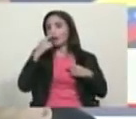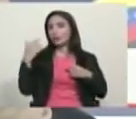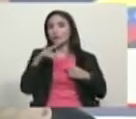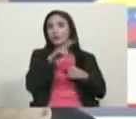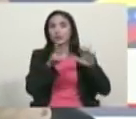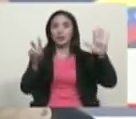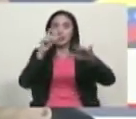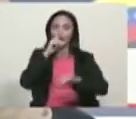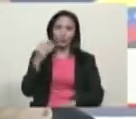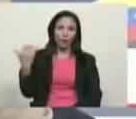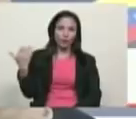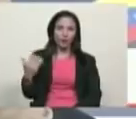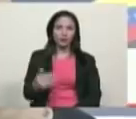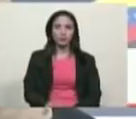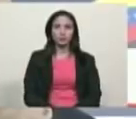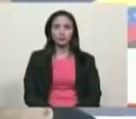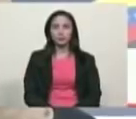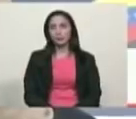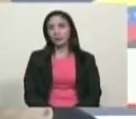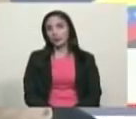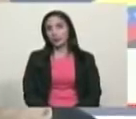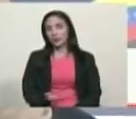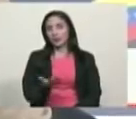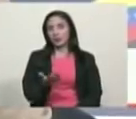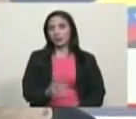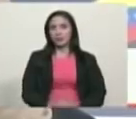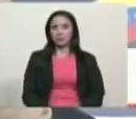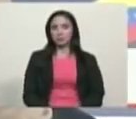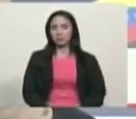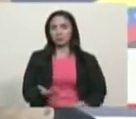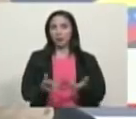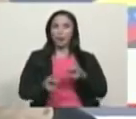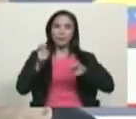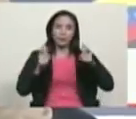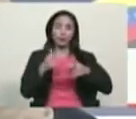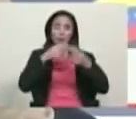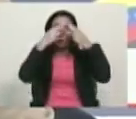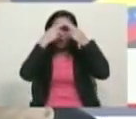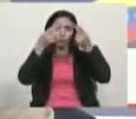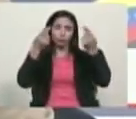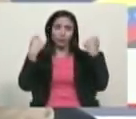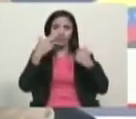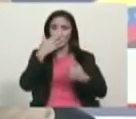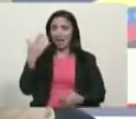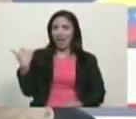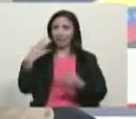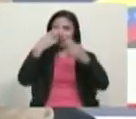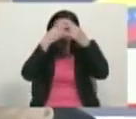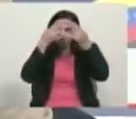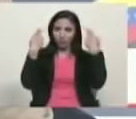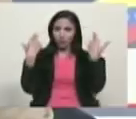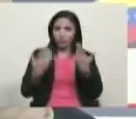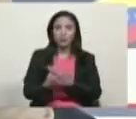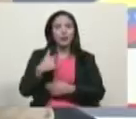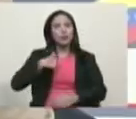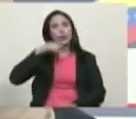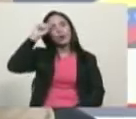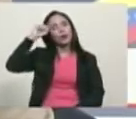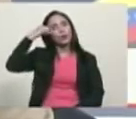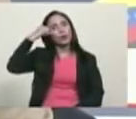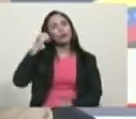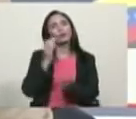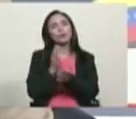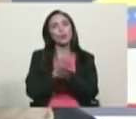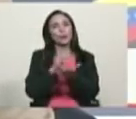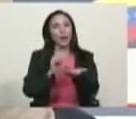años éramos gente más inocente. Yo me acuerdo de Adán siempre.